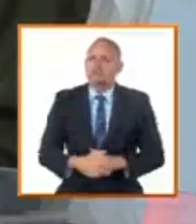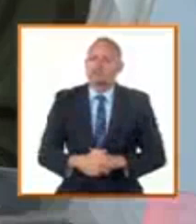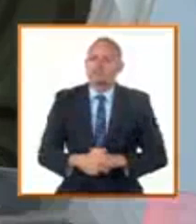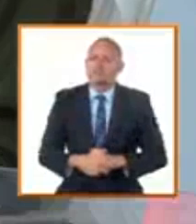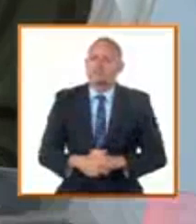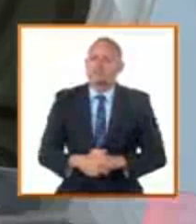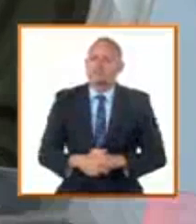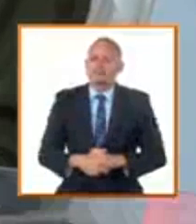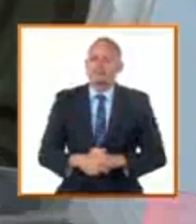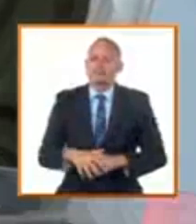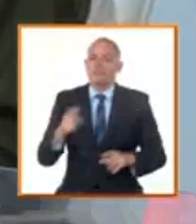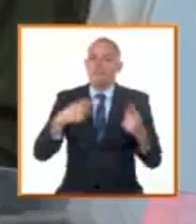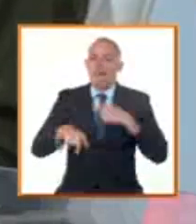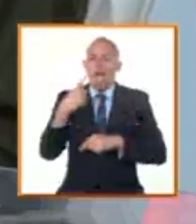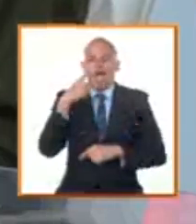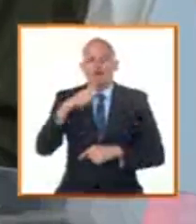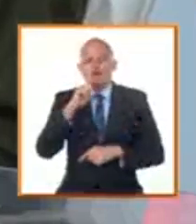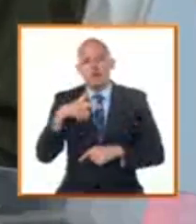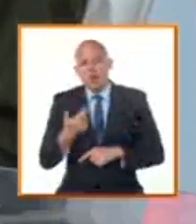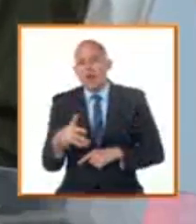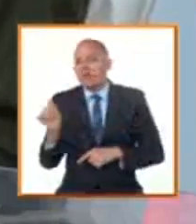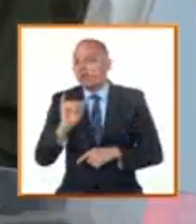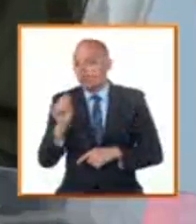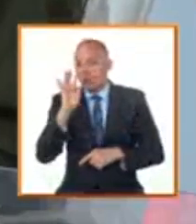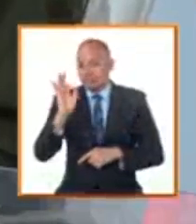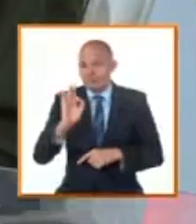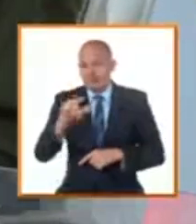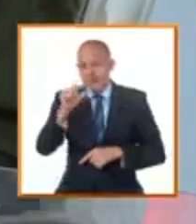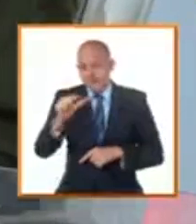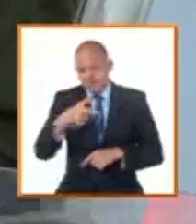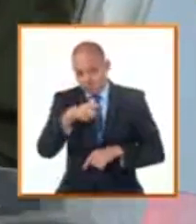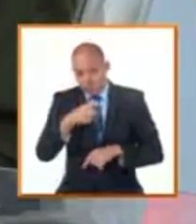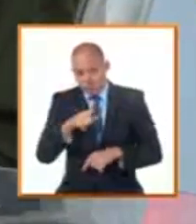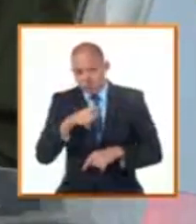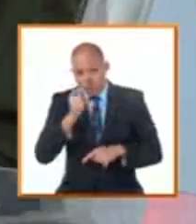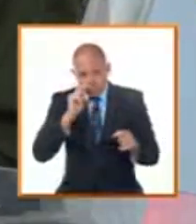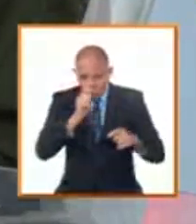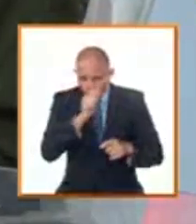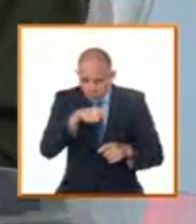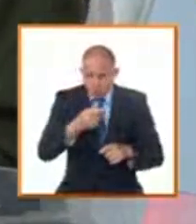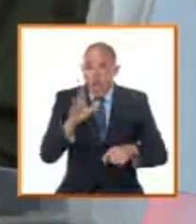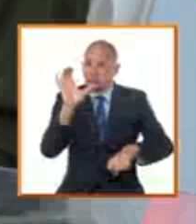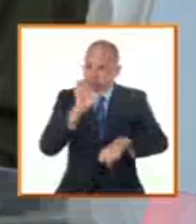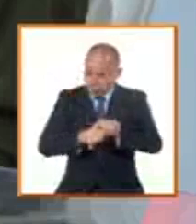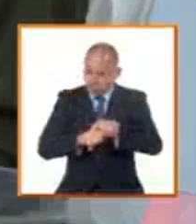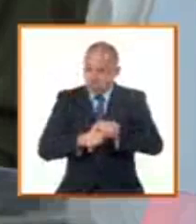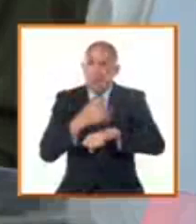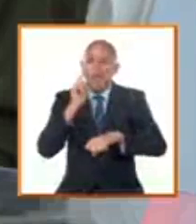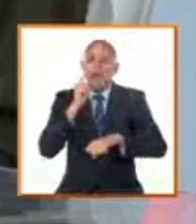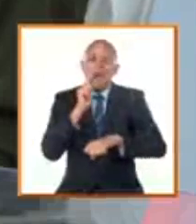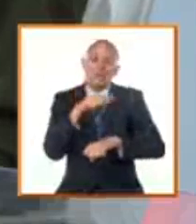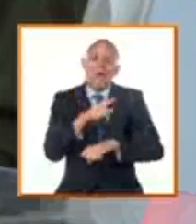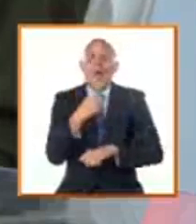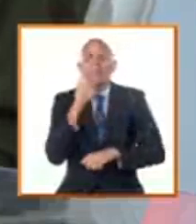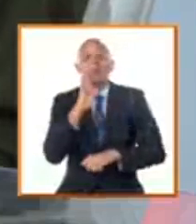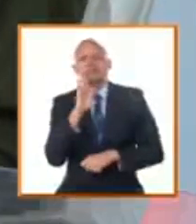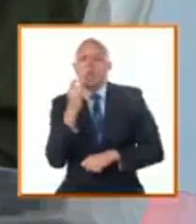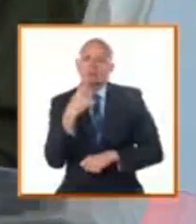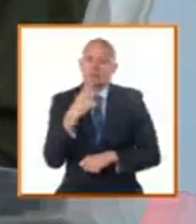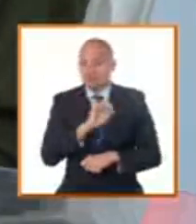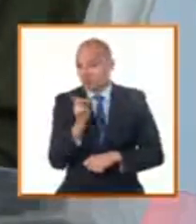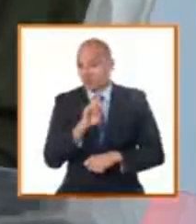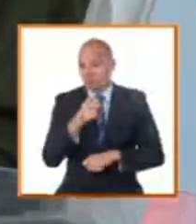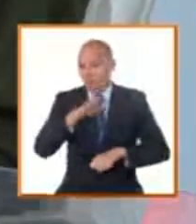el rigor en la política jurídico-penal y penitenciaria, en correspondencia a la gravedad de los hechos que estamos investigando. Y se